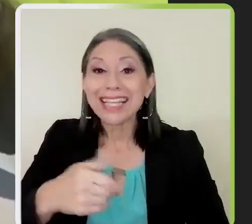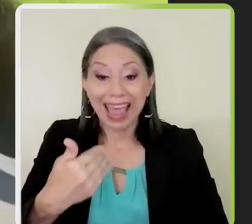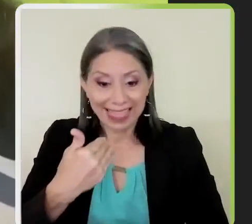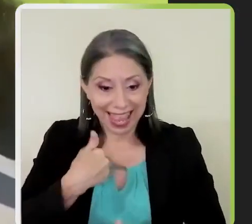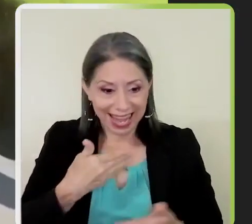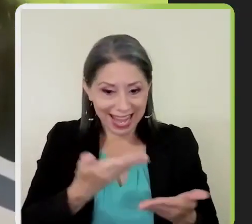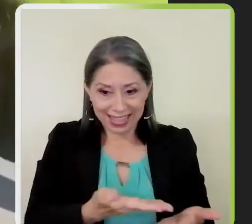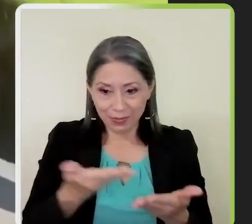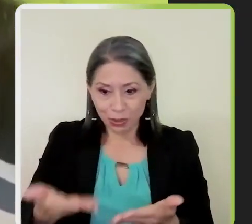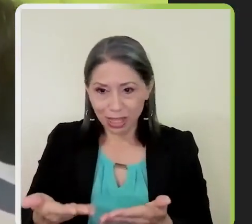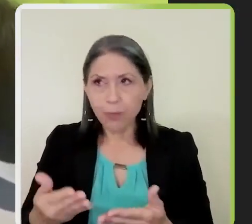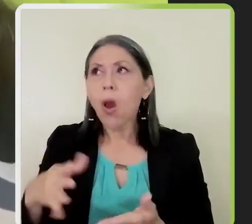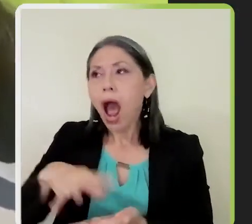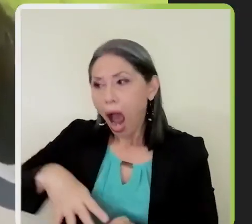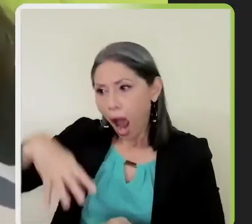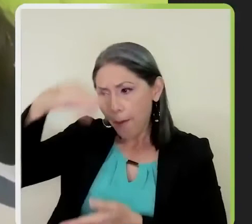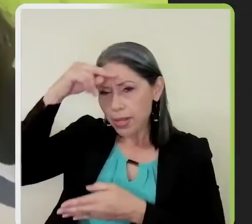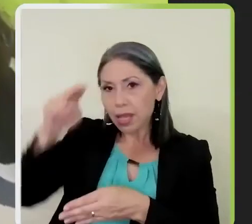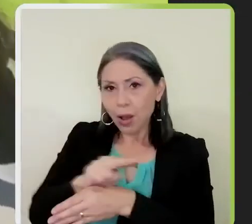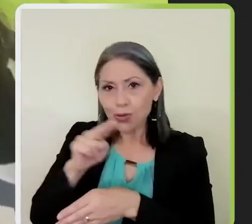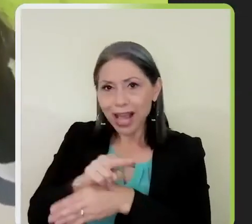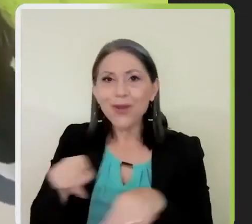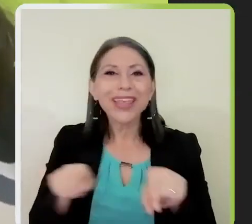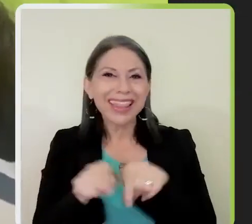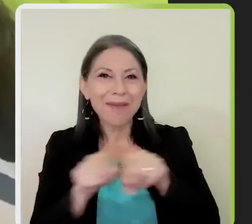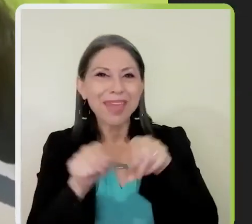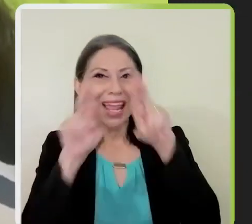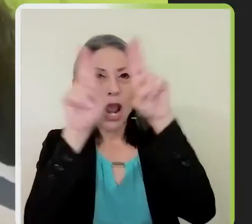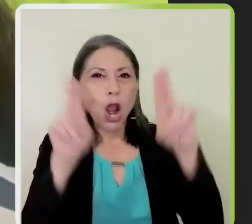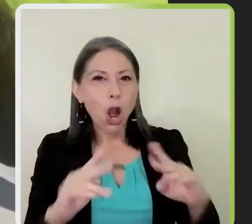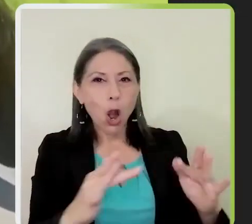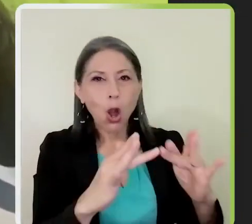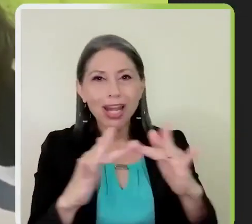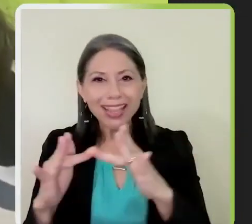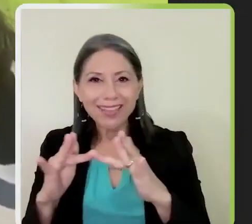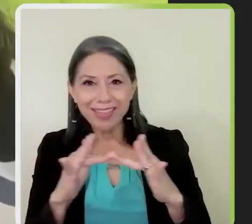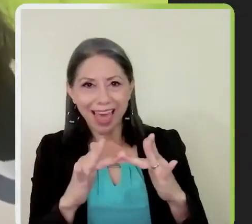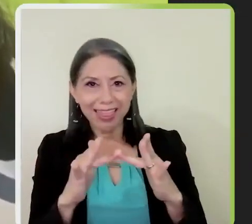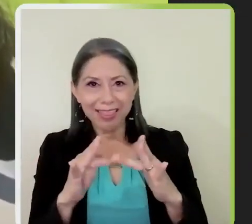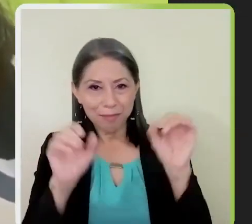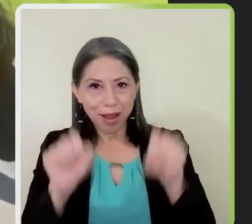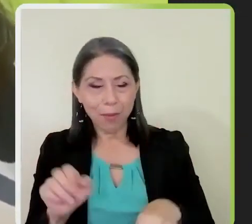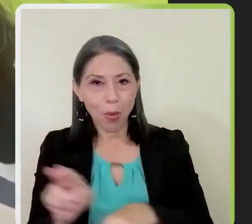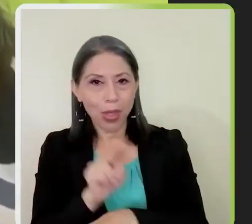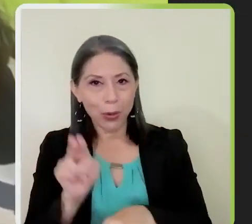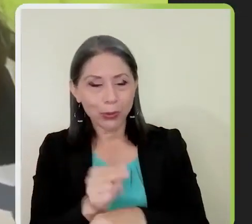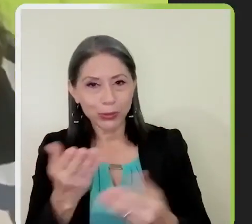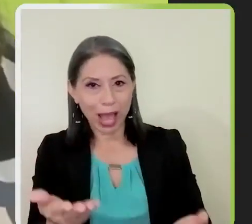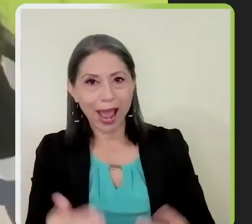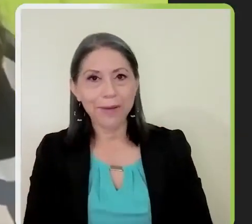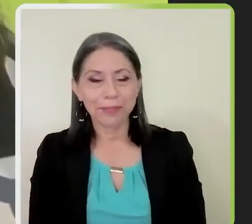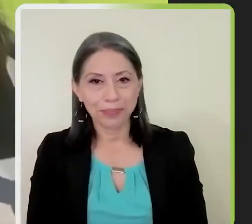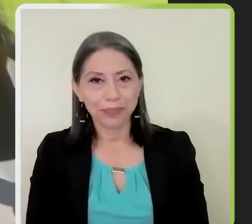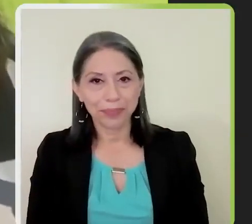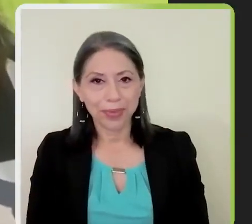dispositivo, capacitarse para usarlo y tener la conectividad necesaria para poder hacer uso de